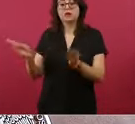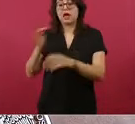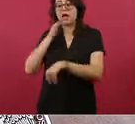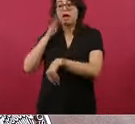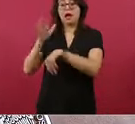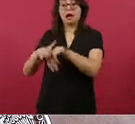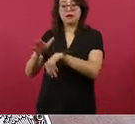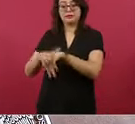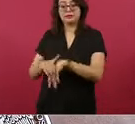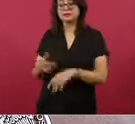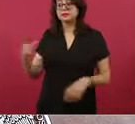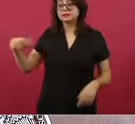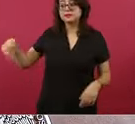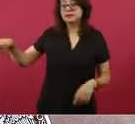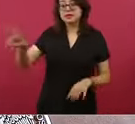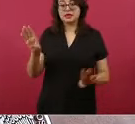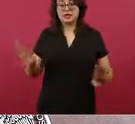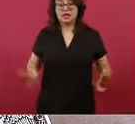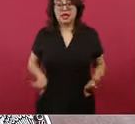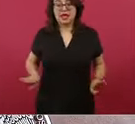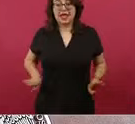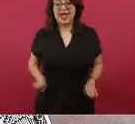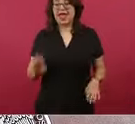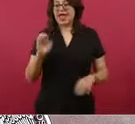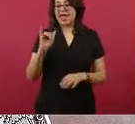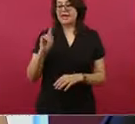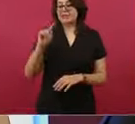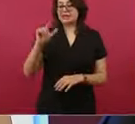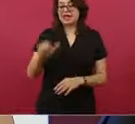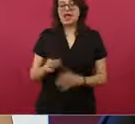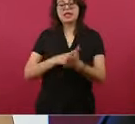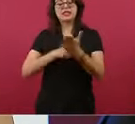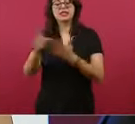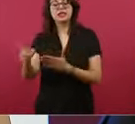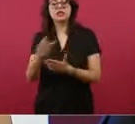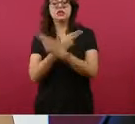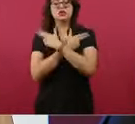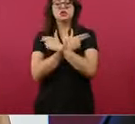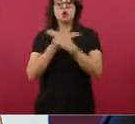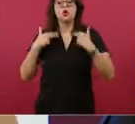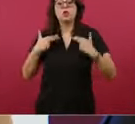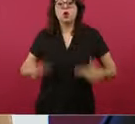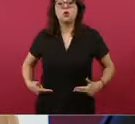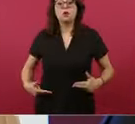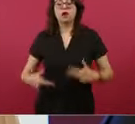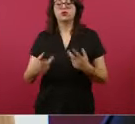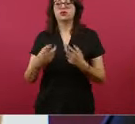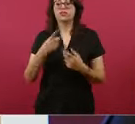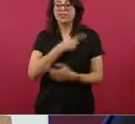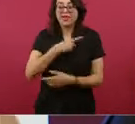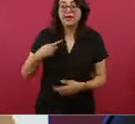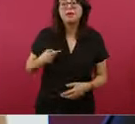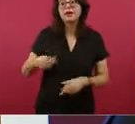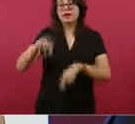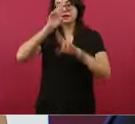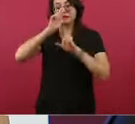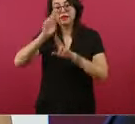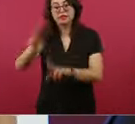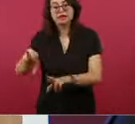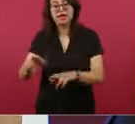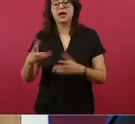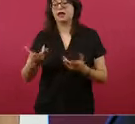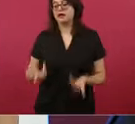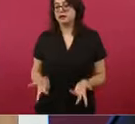la conducta ética de respeto a los demás y los derechos humanos en redes sociales de los integrantes. La Secretaría de la